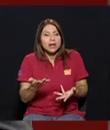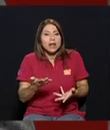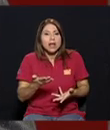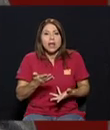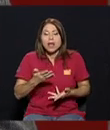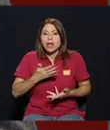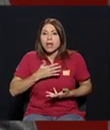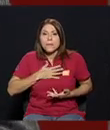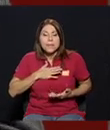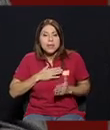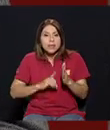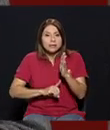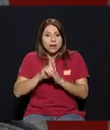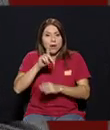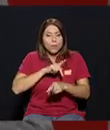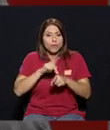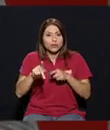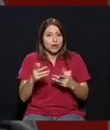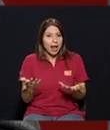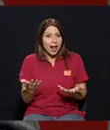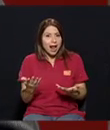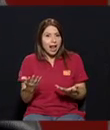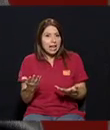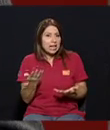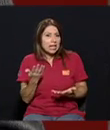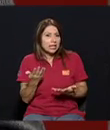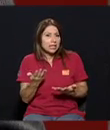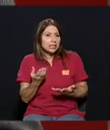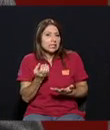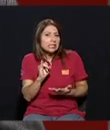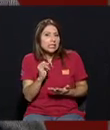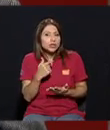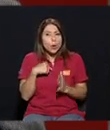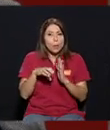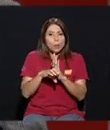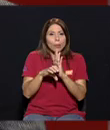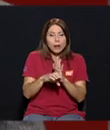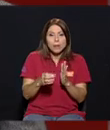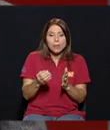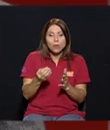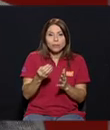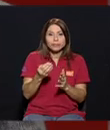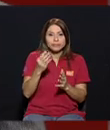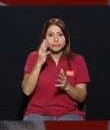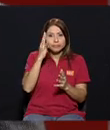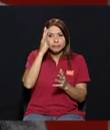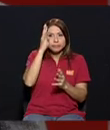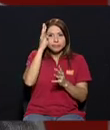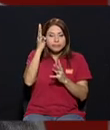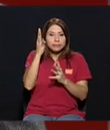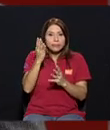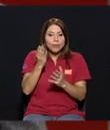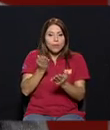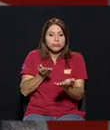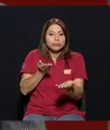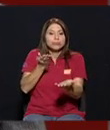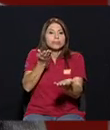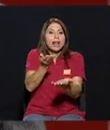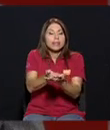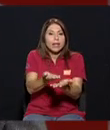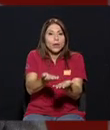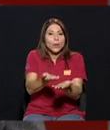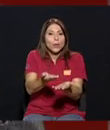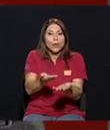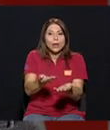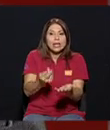en mi desarrollo profesional si de pronto planteo a la ciudadanía costarricense el hecho